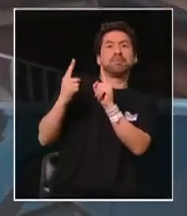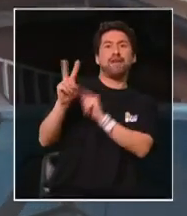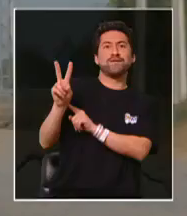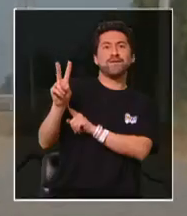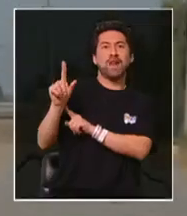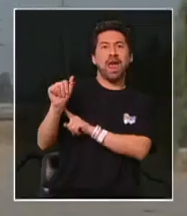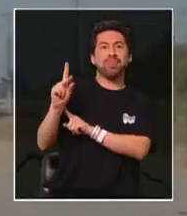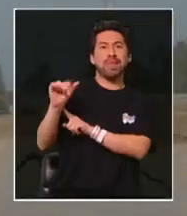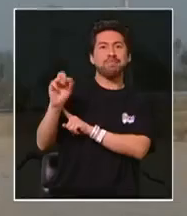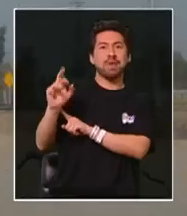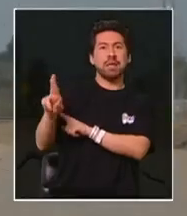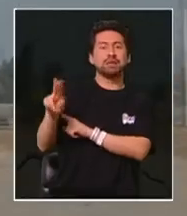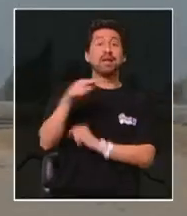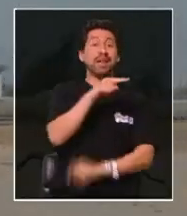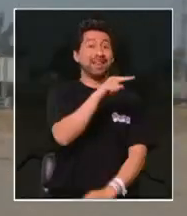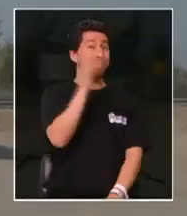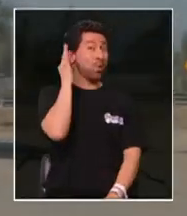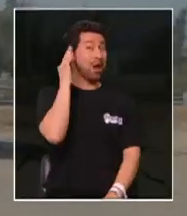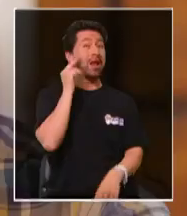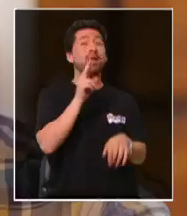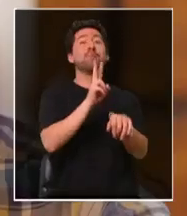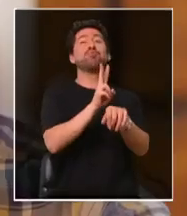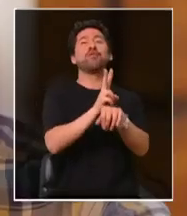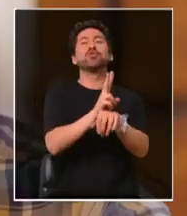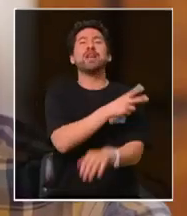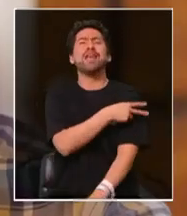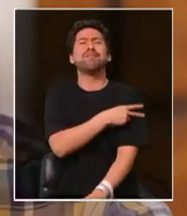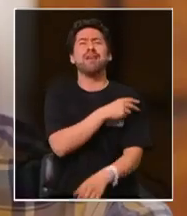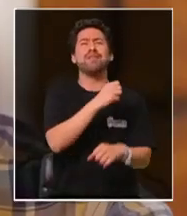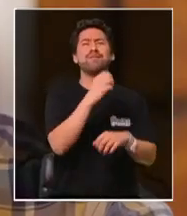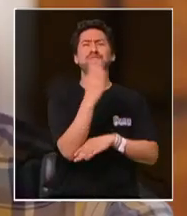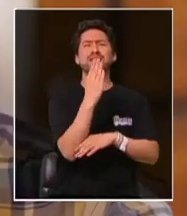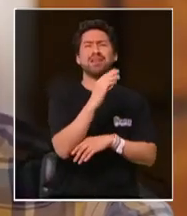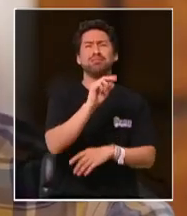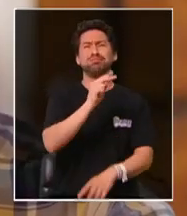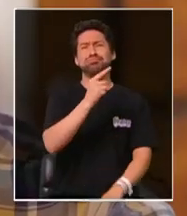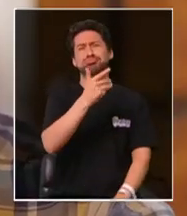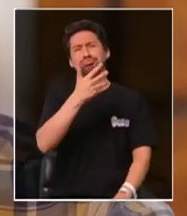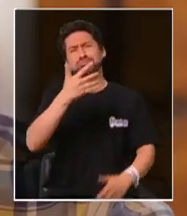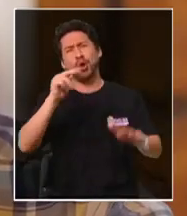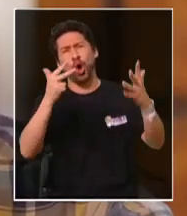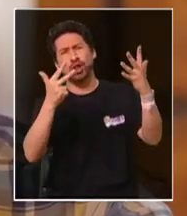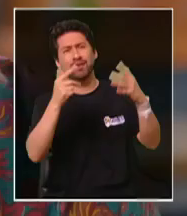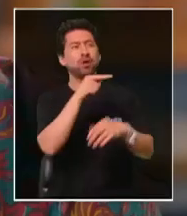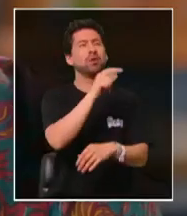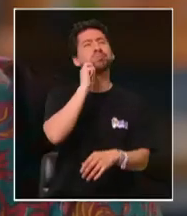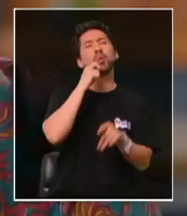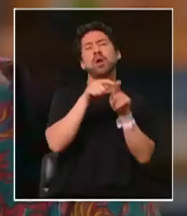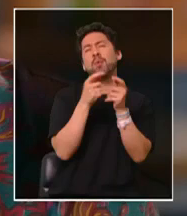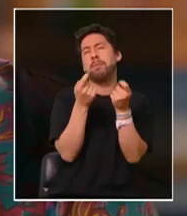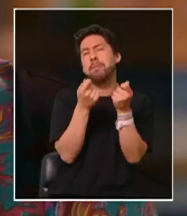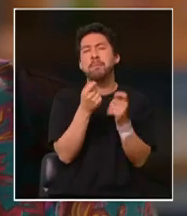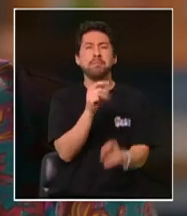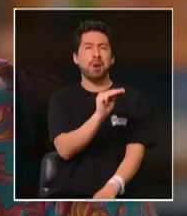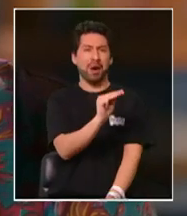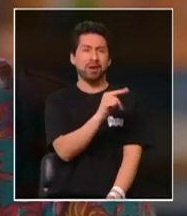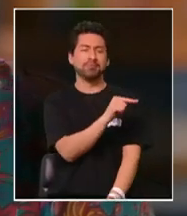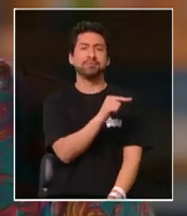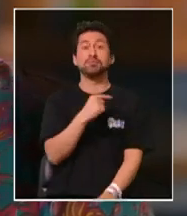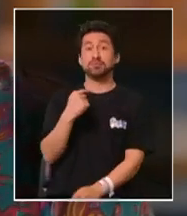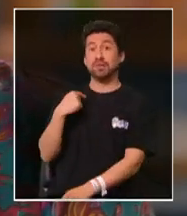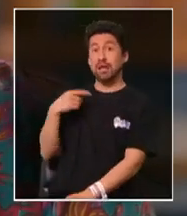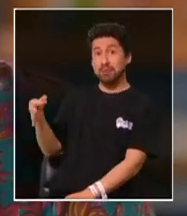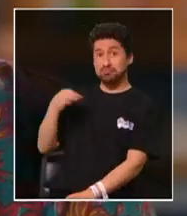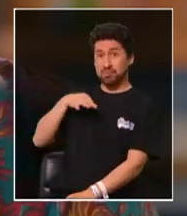jefe la mayoría de la básica. Siempre fue como maternal para mí. Me cuentan que tienen